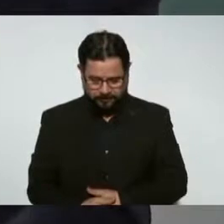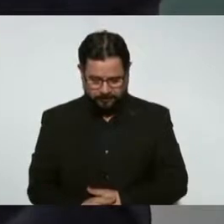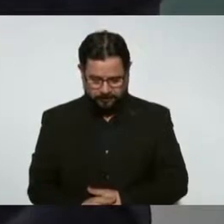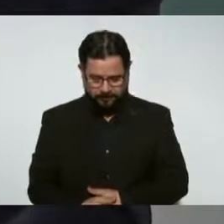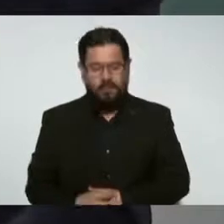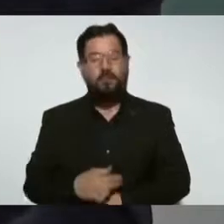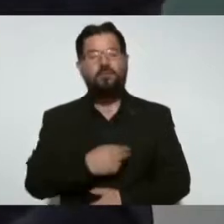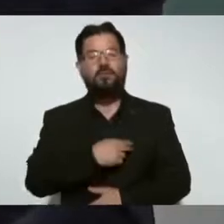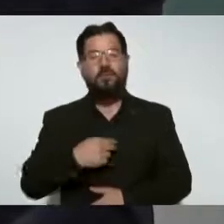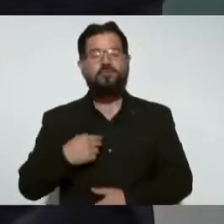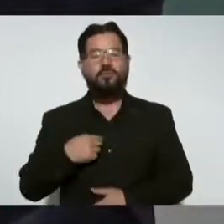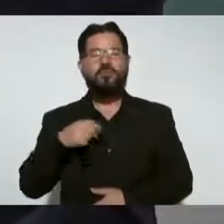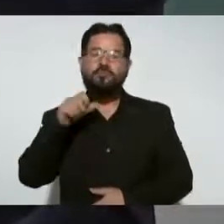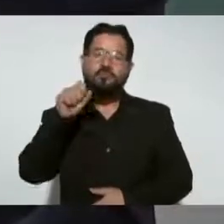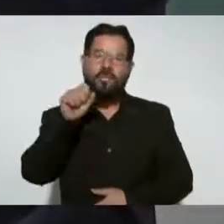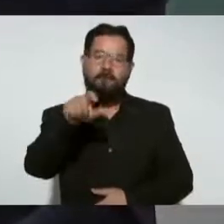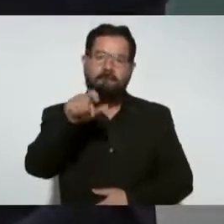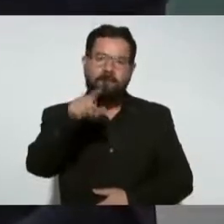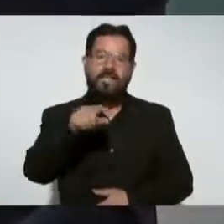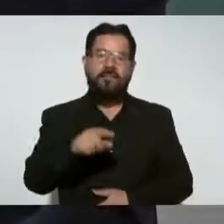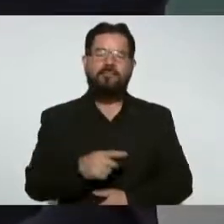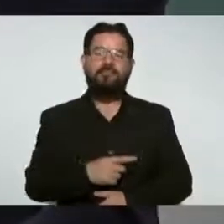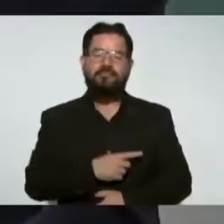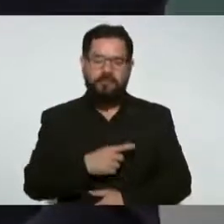Tenemos también que actuar